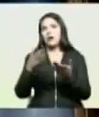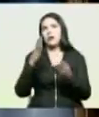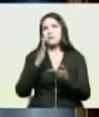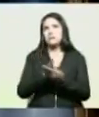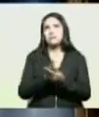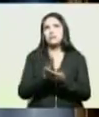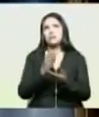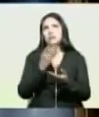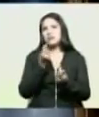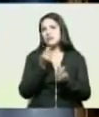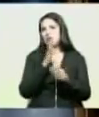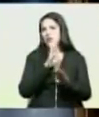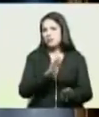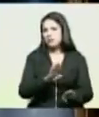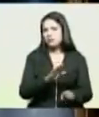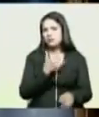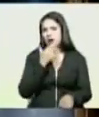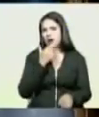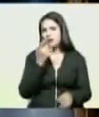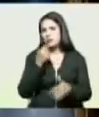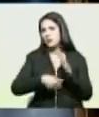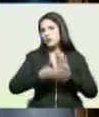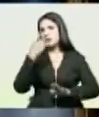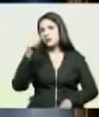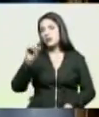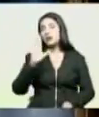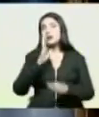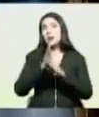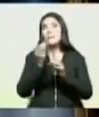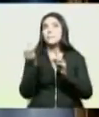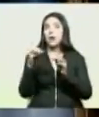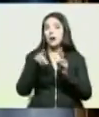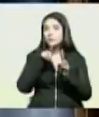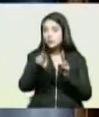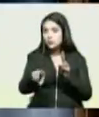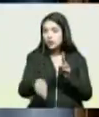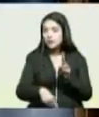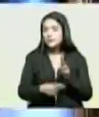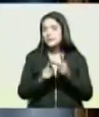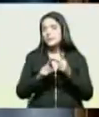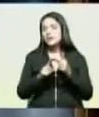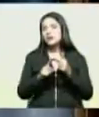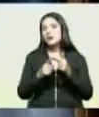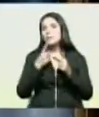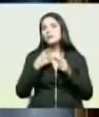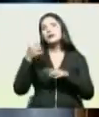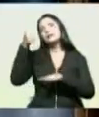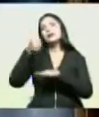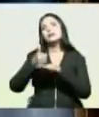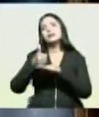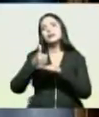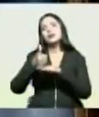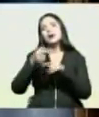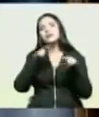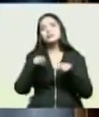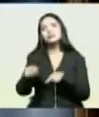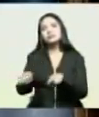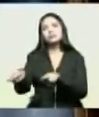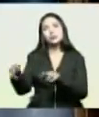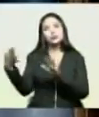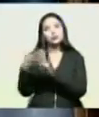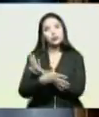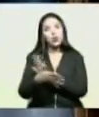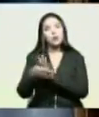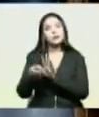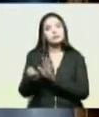de activos, provisión de salida del país. Y sobre todo quería agregarle, usted señala la directiva de la FAJA implicada en este tipo